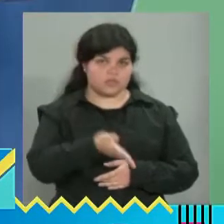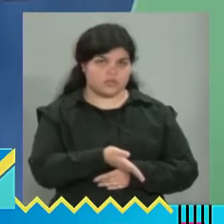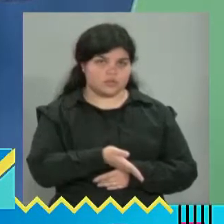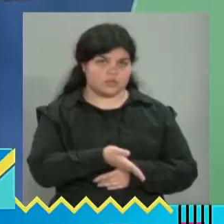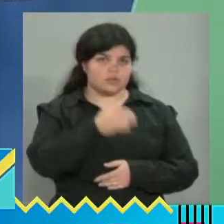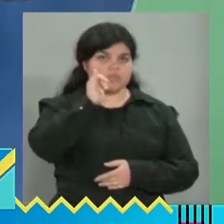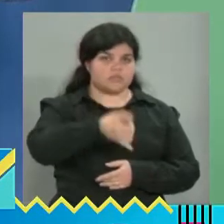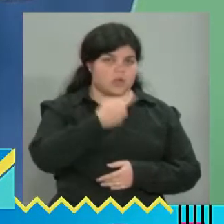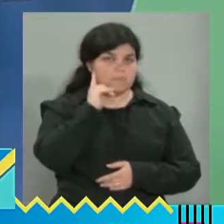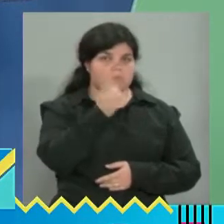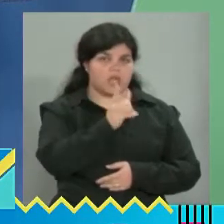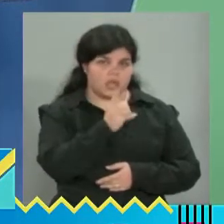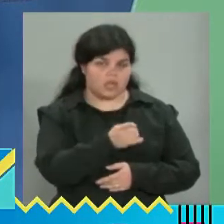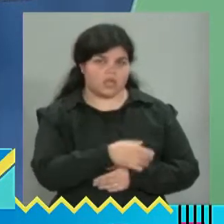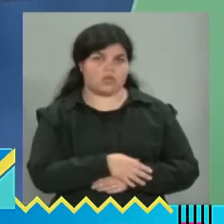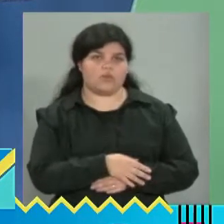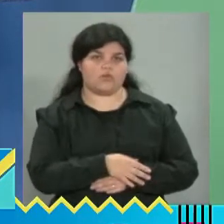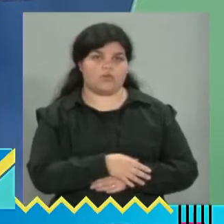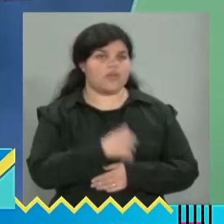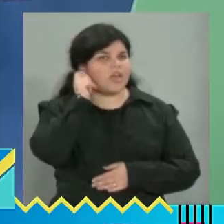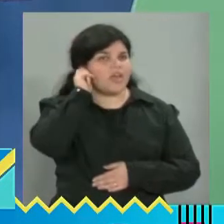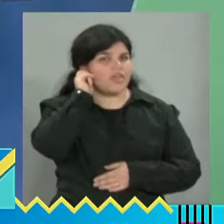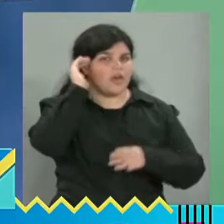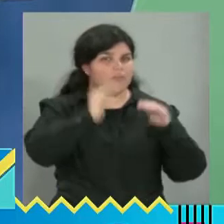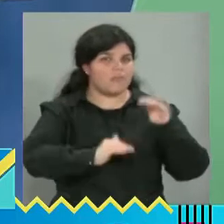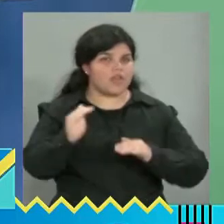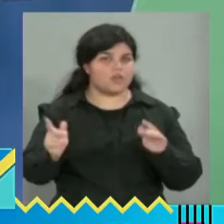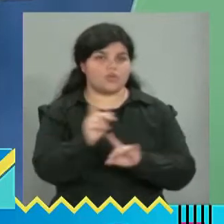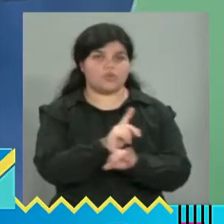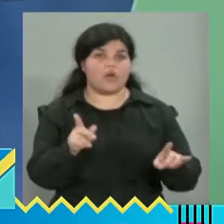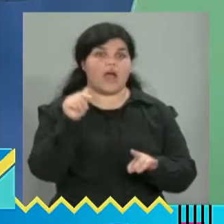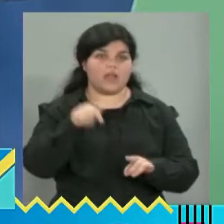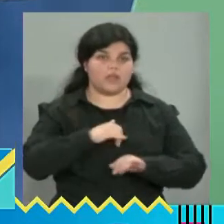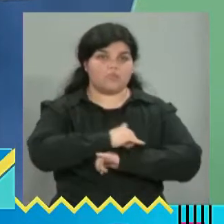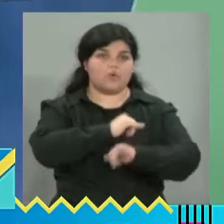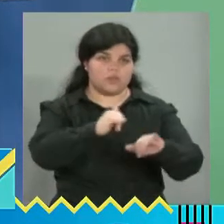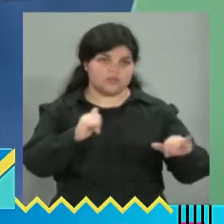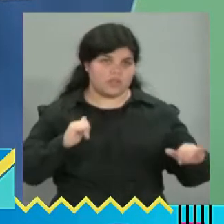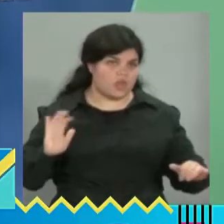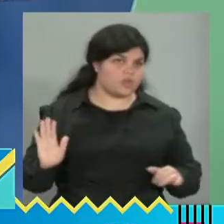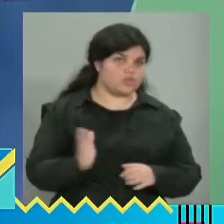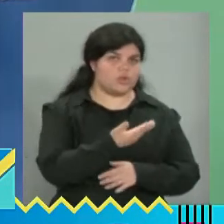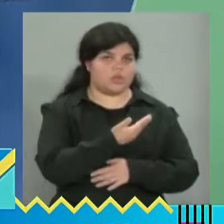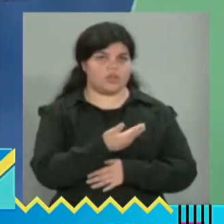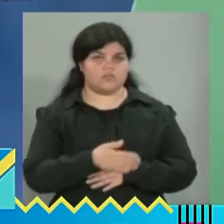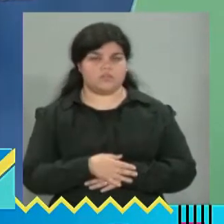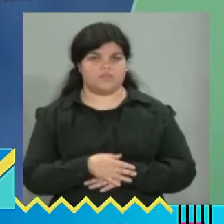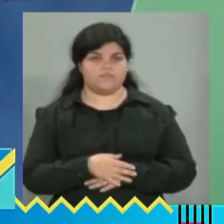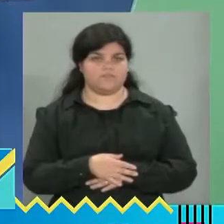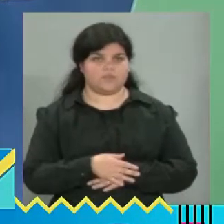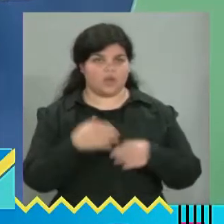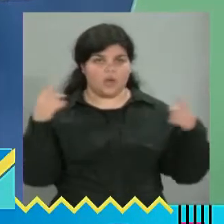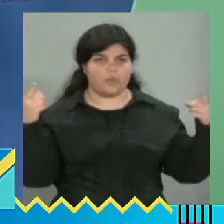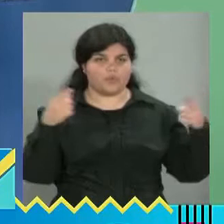percepción de riesgo. No hacía a los de menor edad, por eso apuntan todas las campañas publicitarias a los